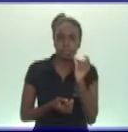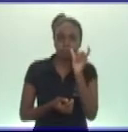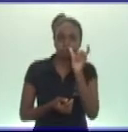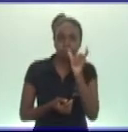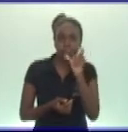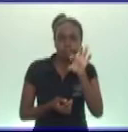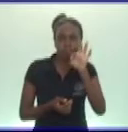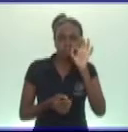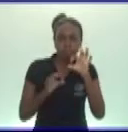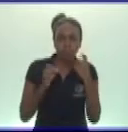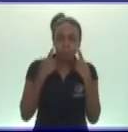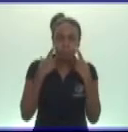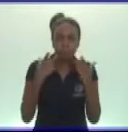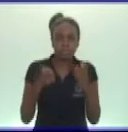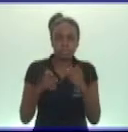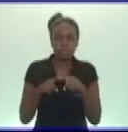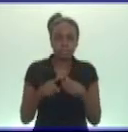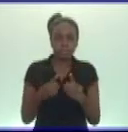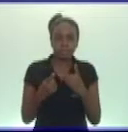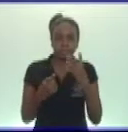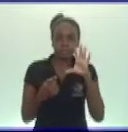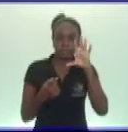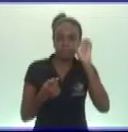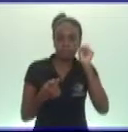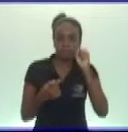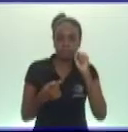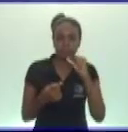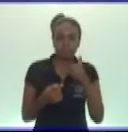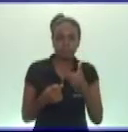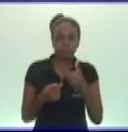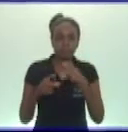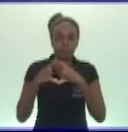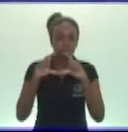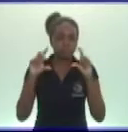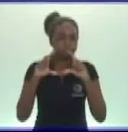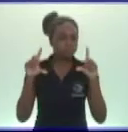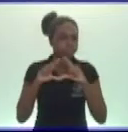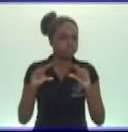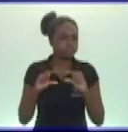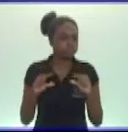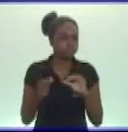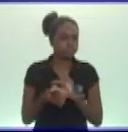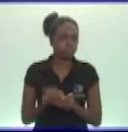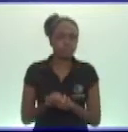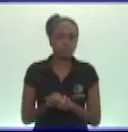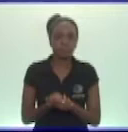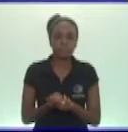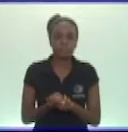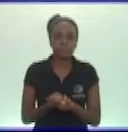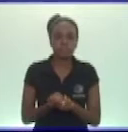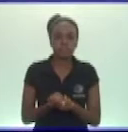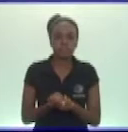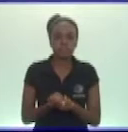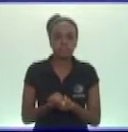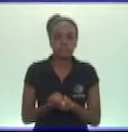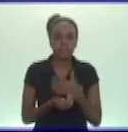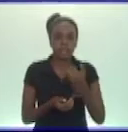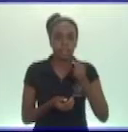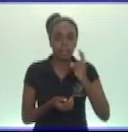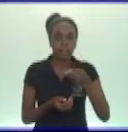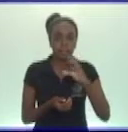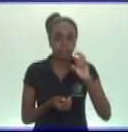poder decodificar el mensaje. ¿Qué implica el término aportas, que proviene del verbo en infinitivo